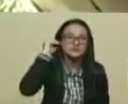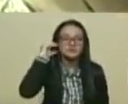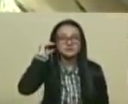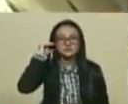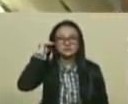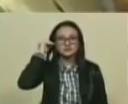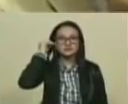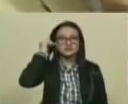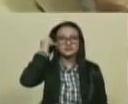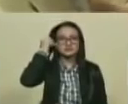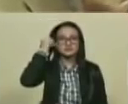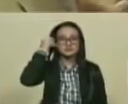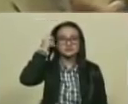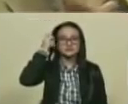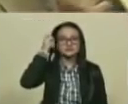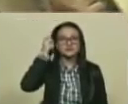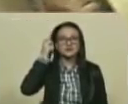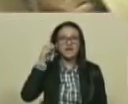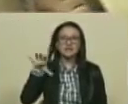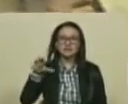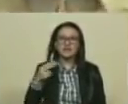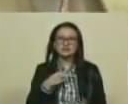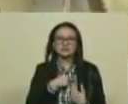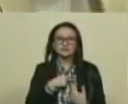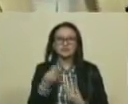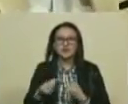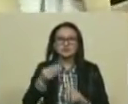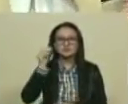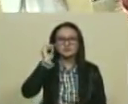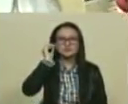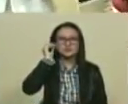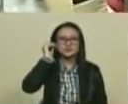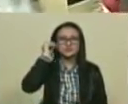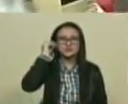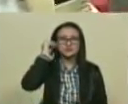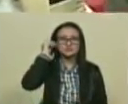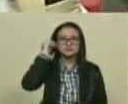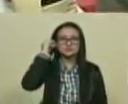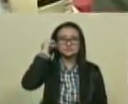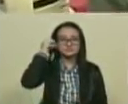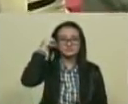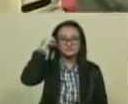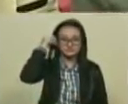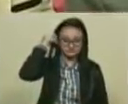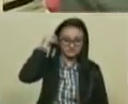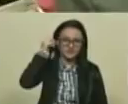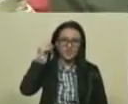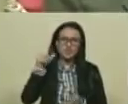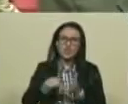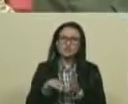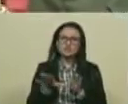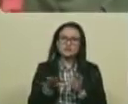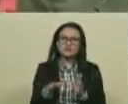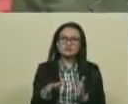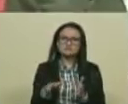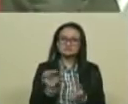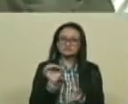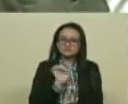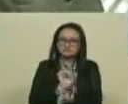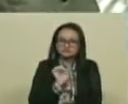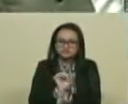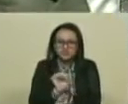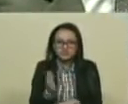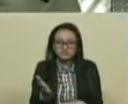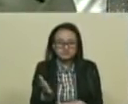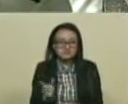ellos? Los aclamaba, los aplaudía. ¿Dónde estuvo judicializado esos casos? Díganme. Todo